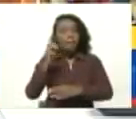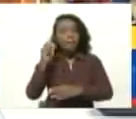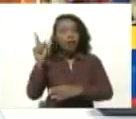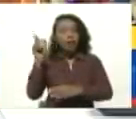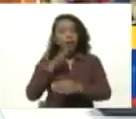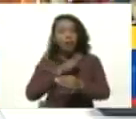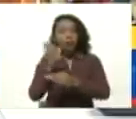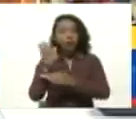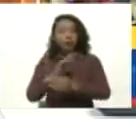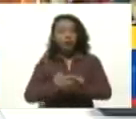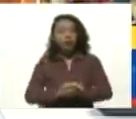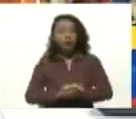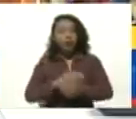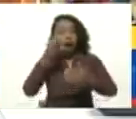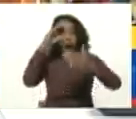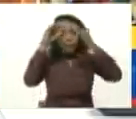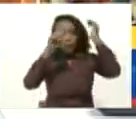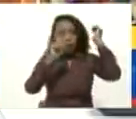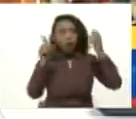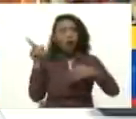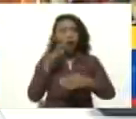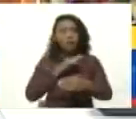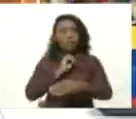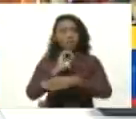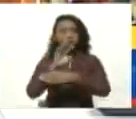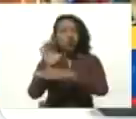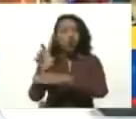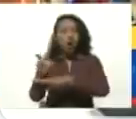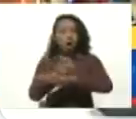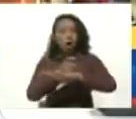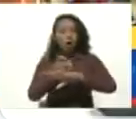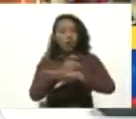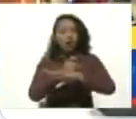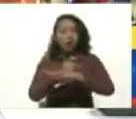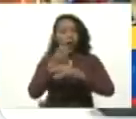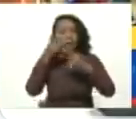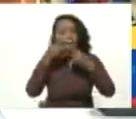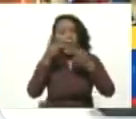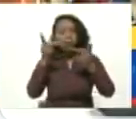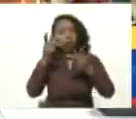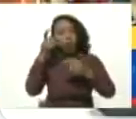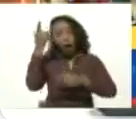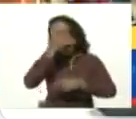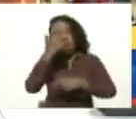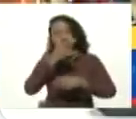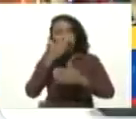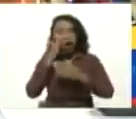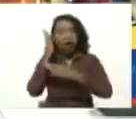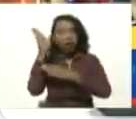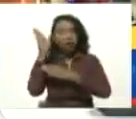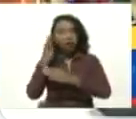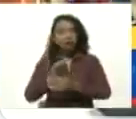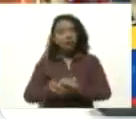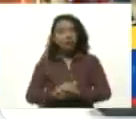Que el canciller transmita a los gobiernos y pueblos del África,